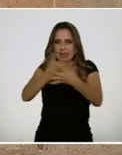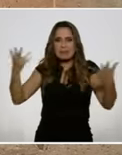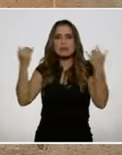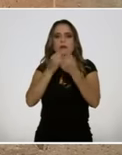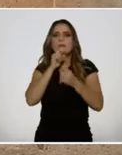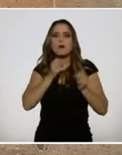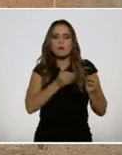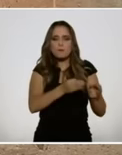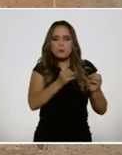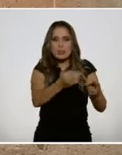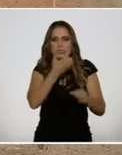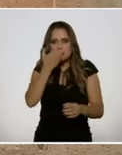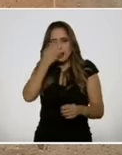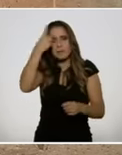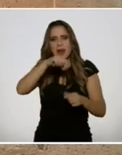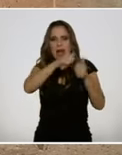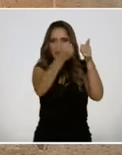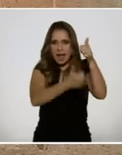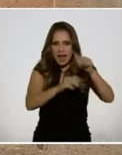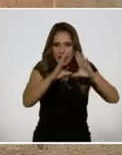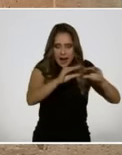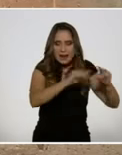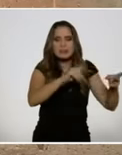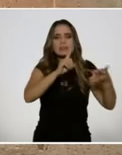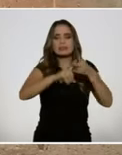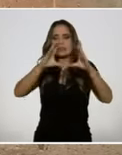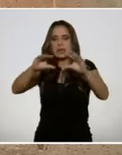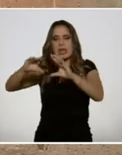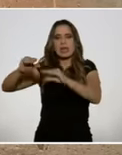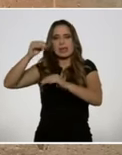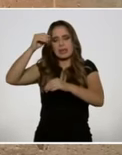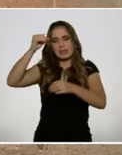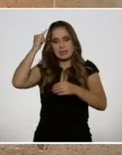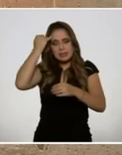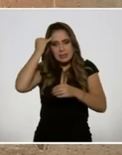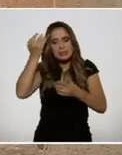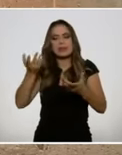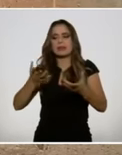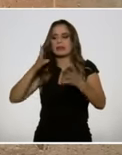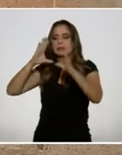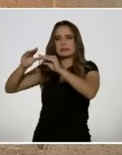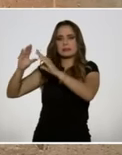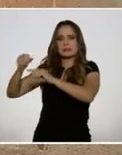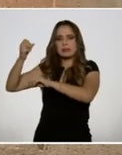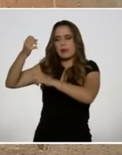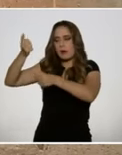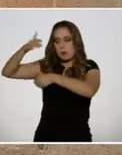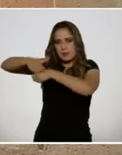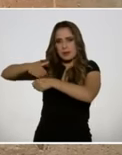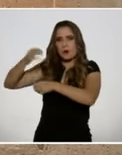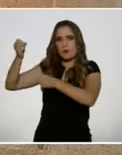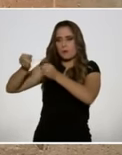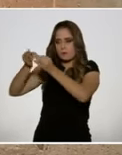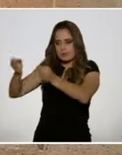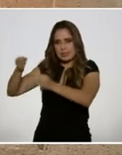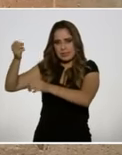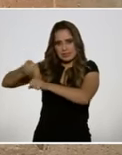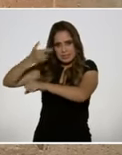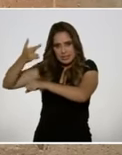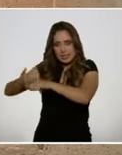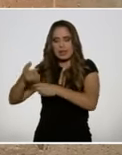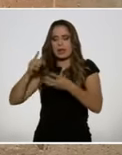departamentos escolares de Bellas Artes, de Cultura Indígena, de Ingenieros de la Secretaría y a las direcciones de Cultura Estética